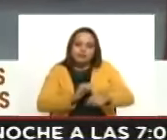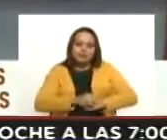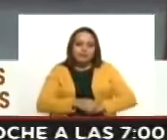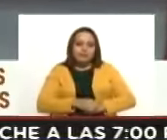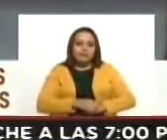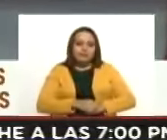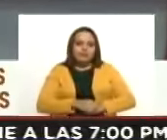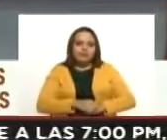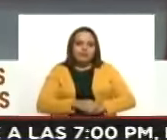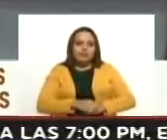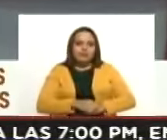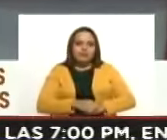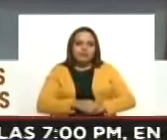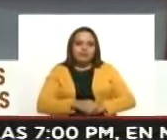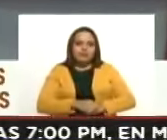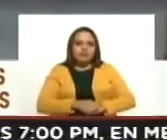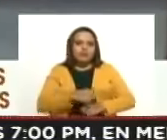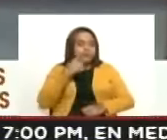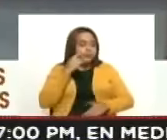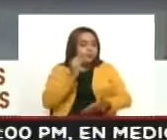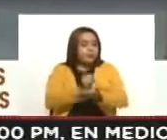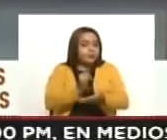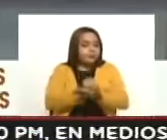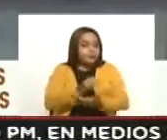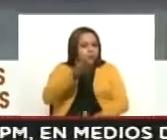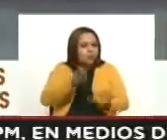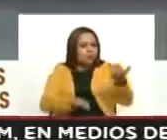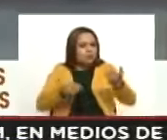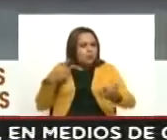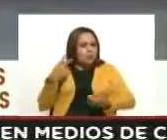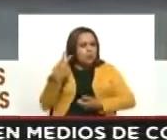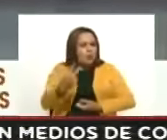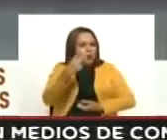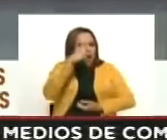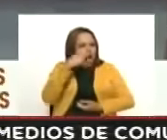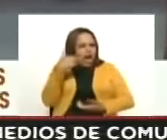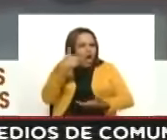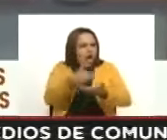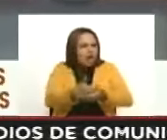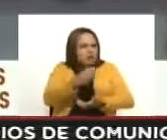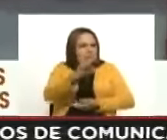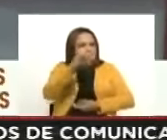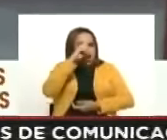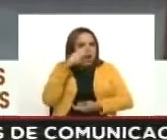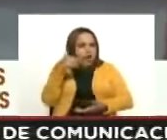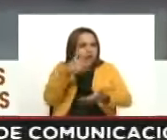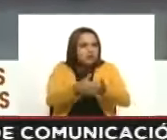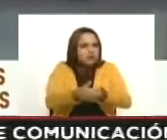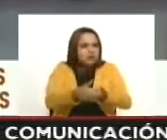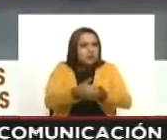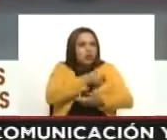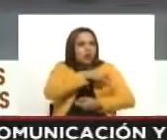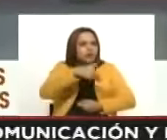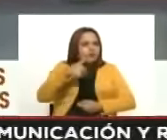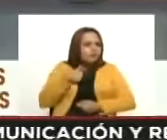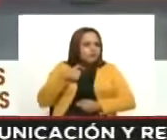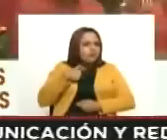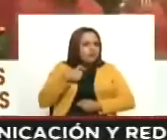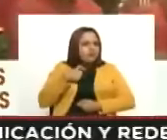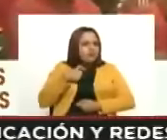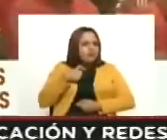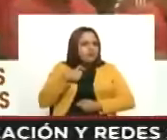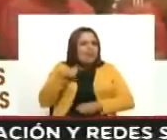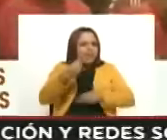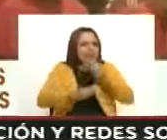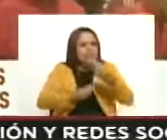hay nada como, fíjense, los últimos 2 años, 3 años, que salimos de aquella última